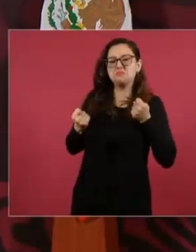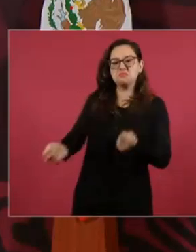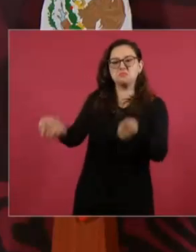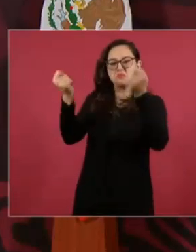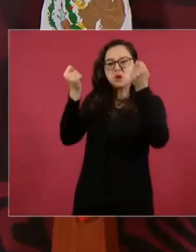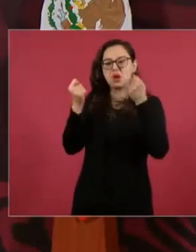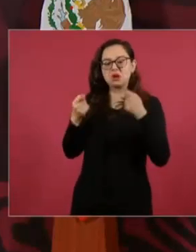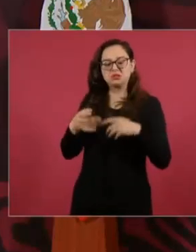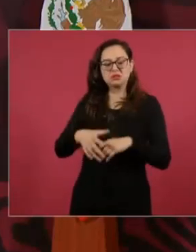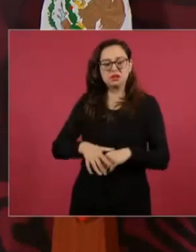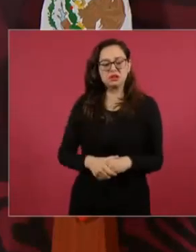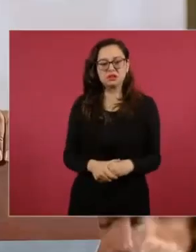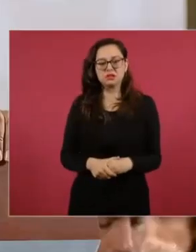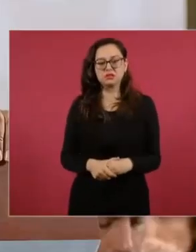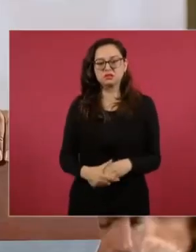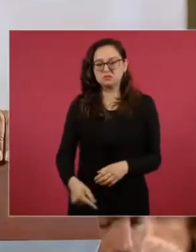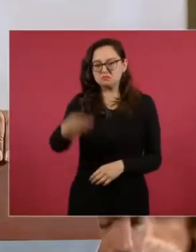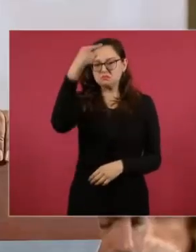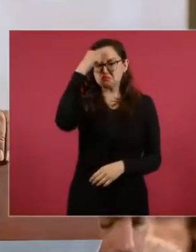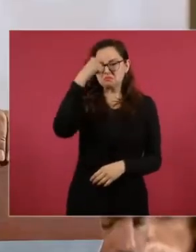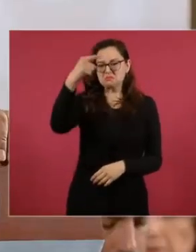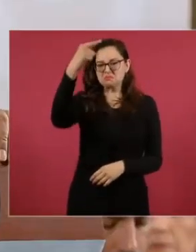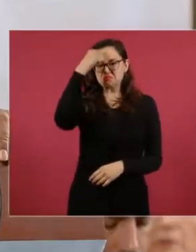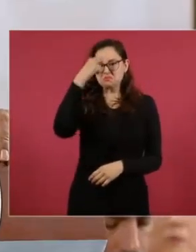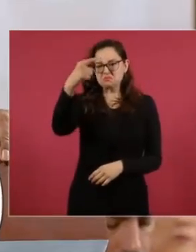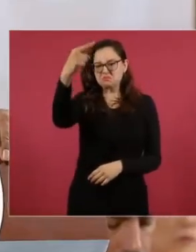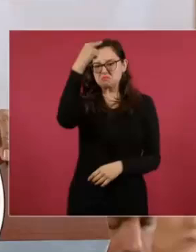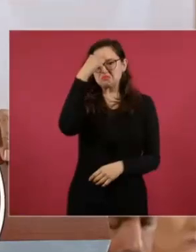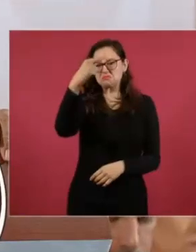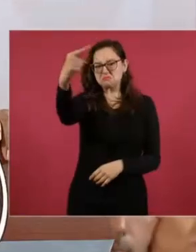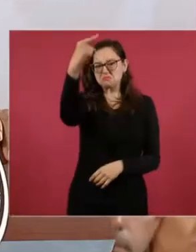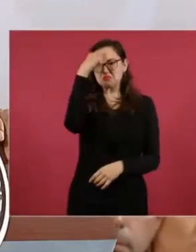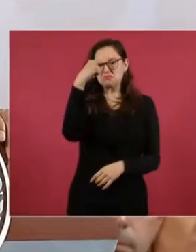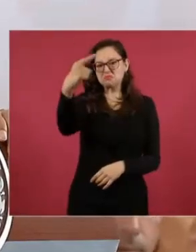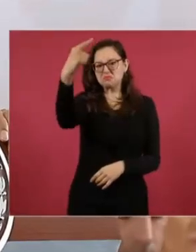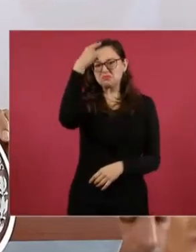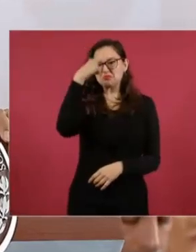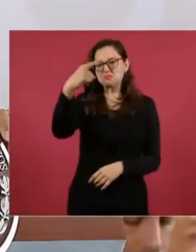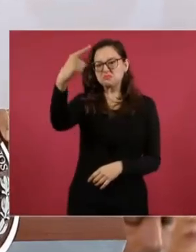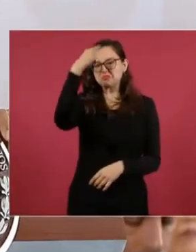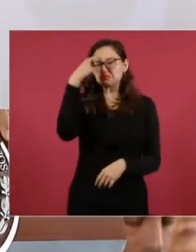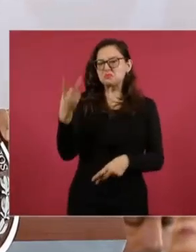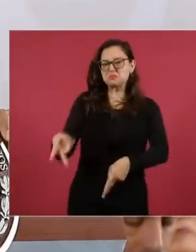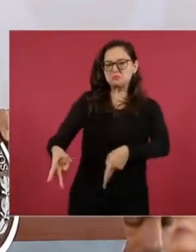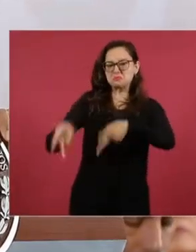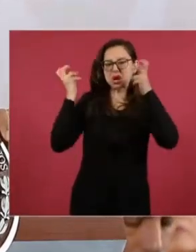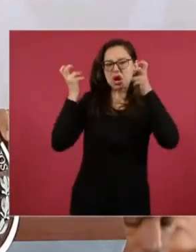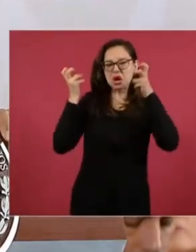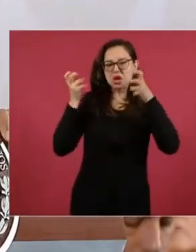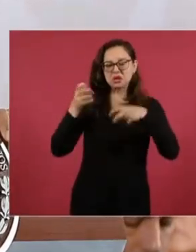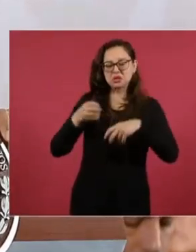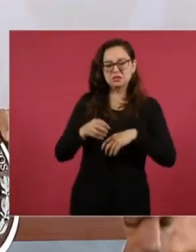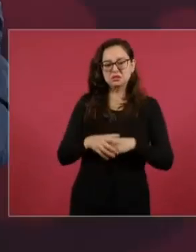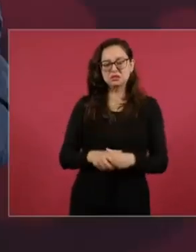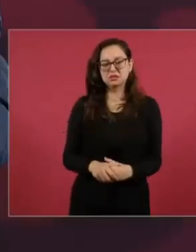Estaban dedicados como enajenados a robar.